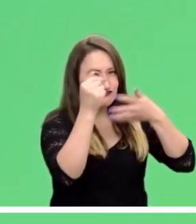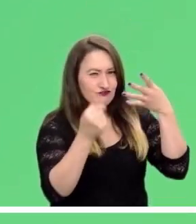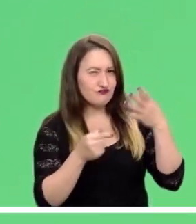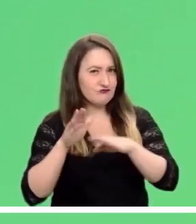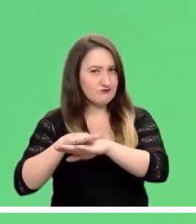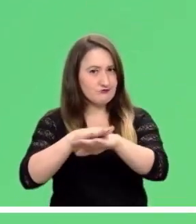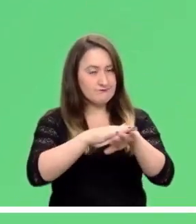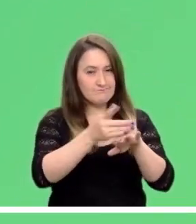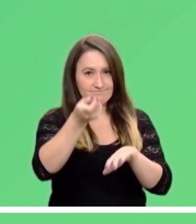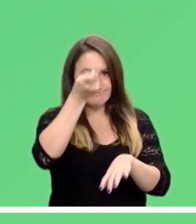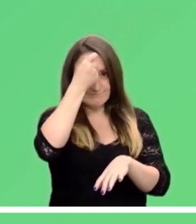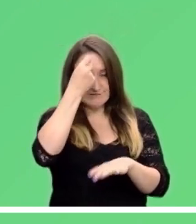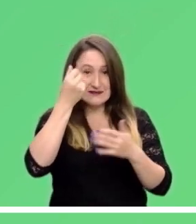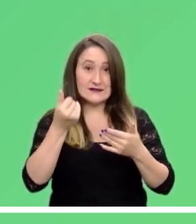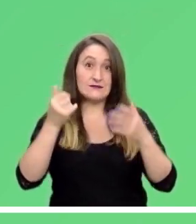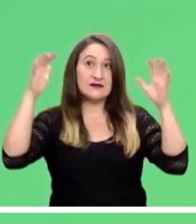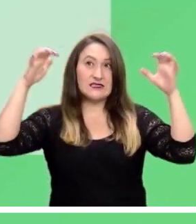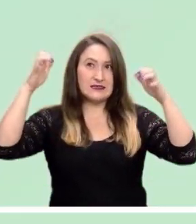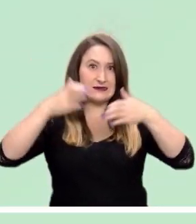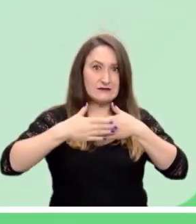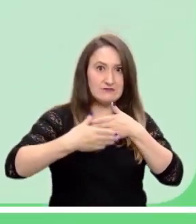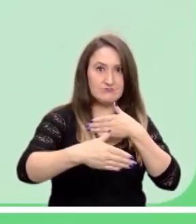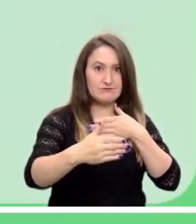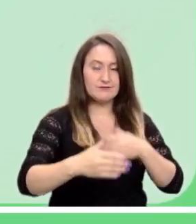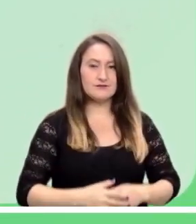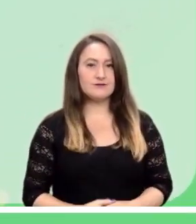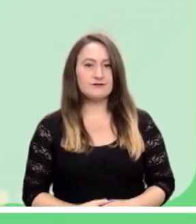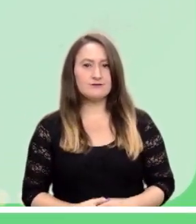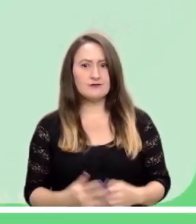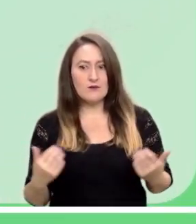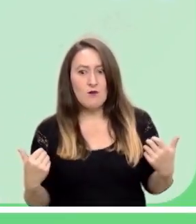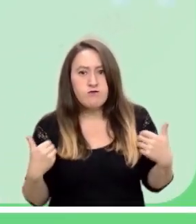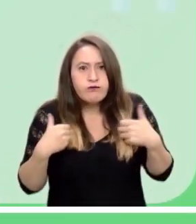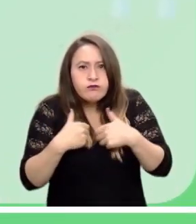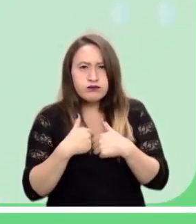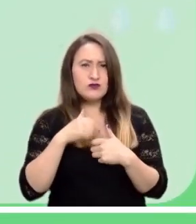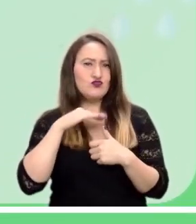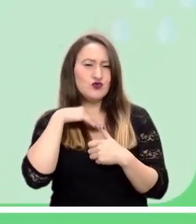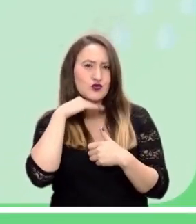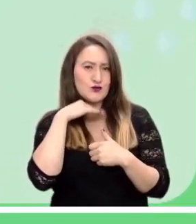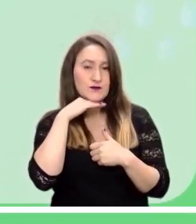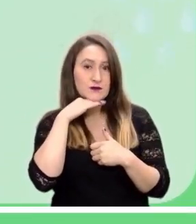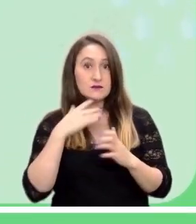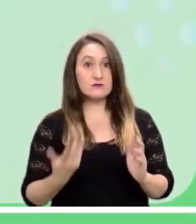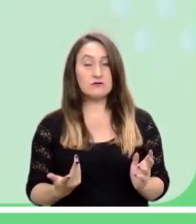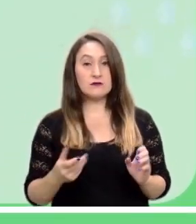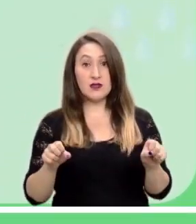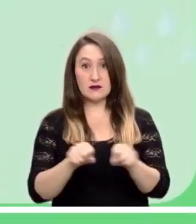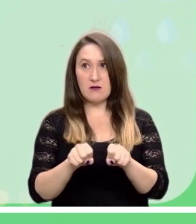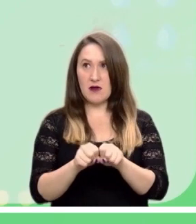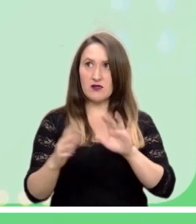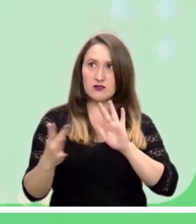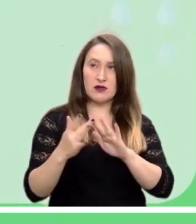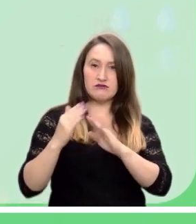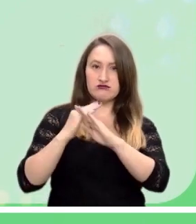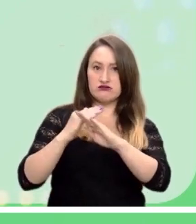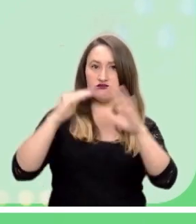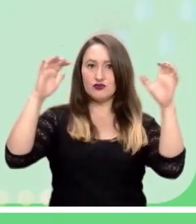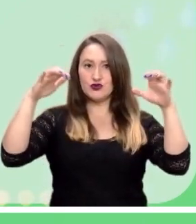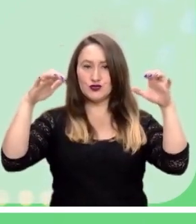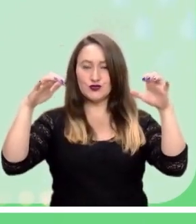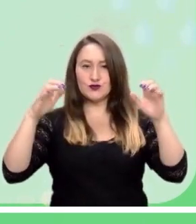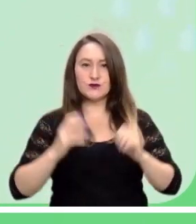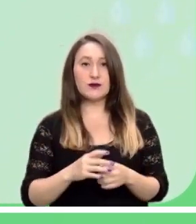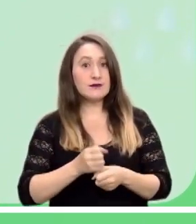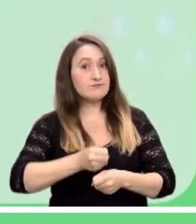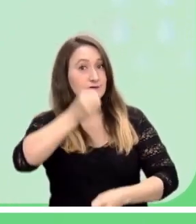Estas son algunas recomendaciones para tener en cuenta durante esta temporada de lluvias. Procure estar bien abrigado, utilizar